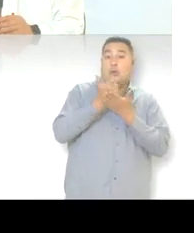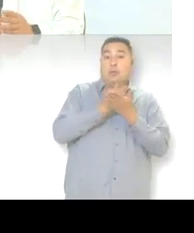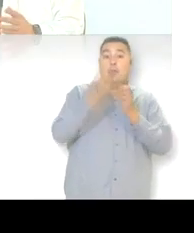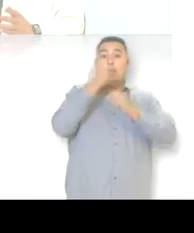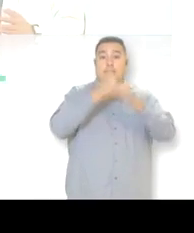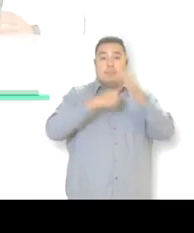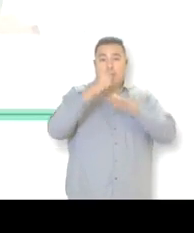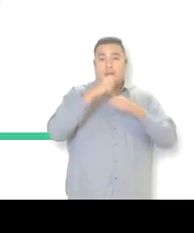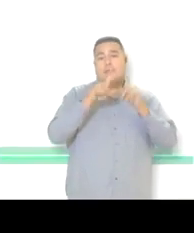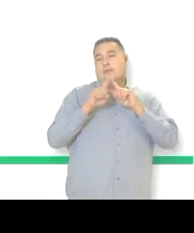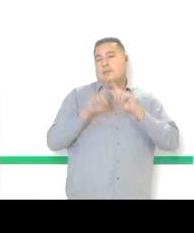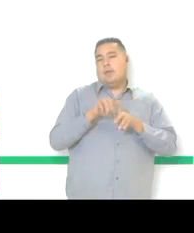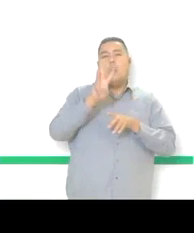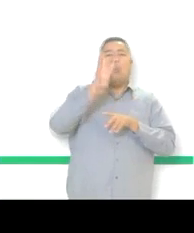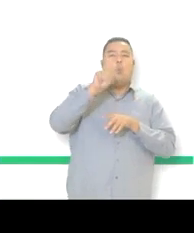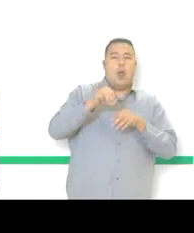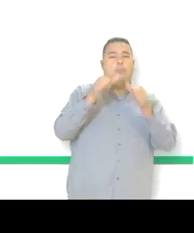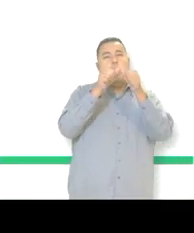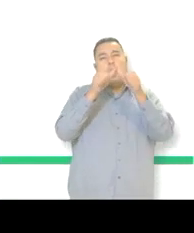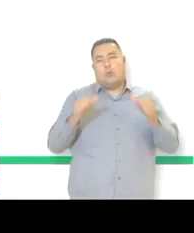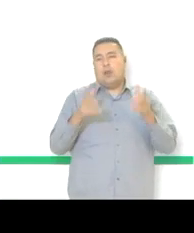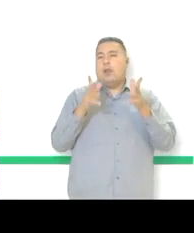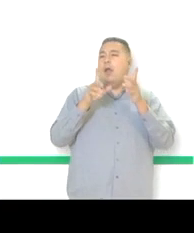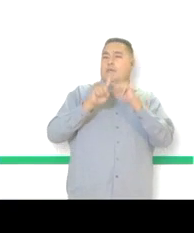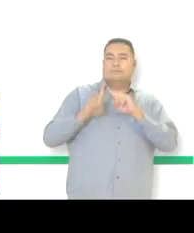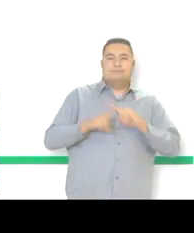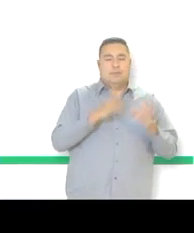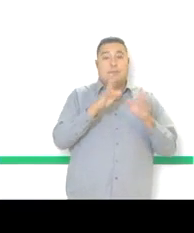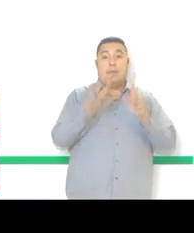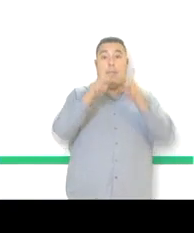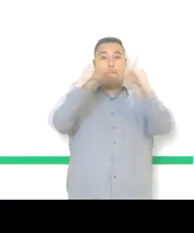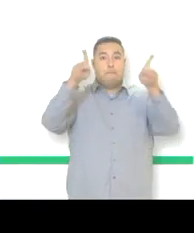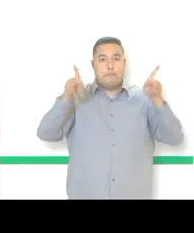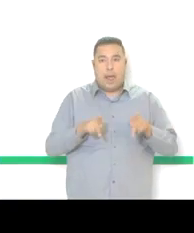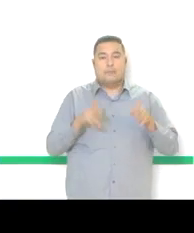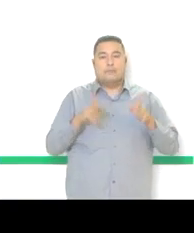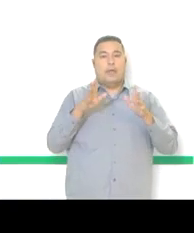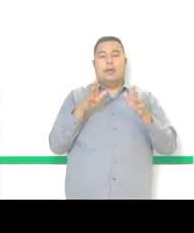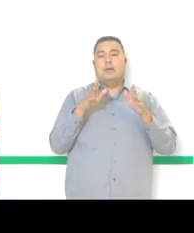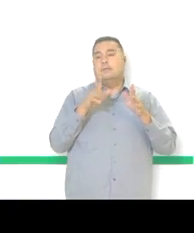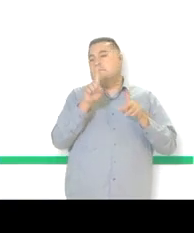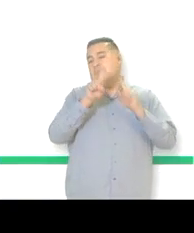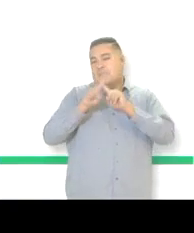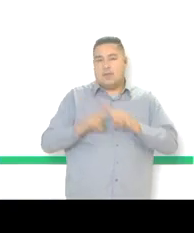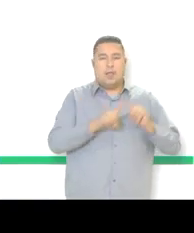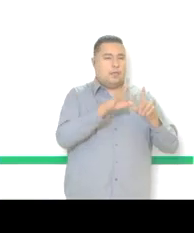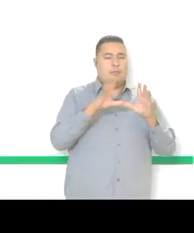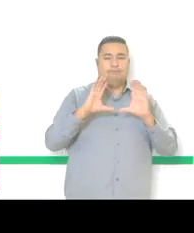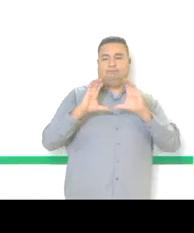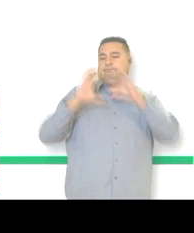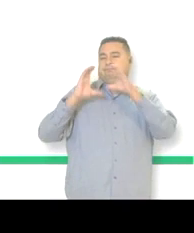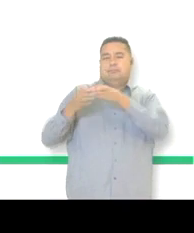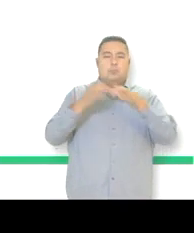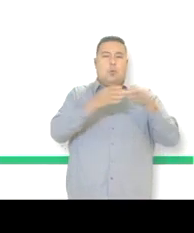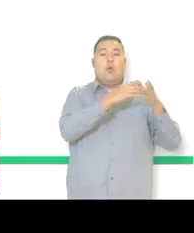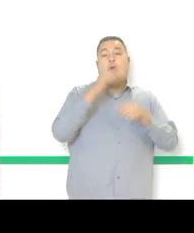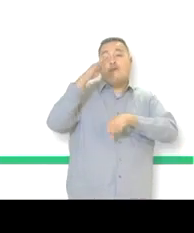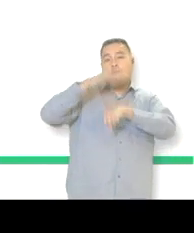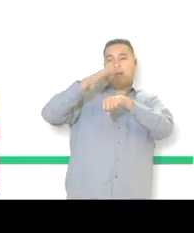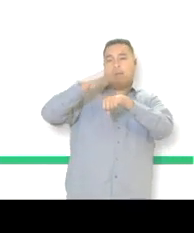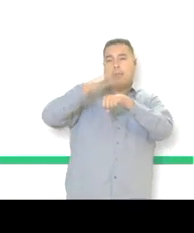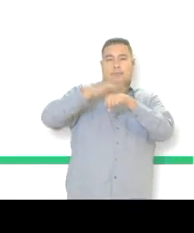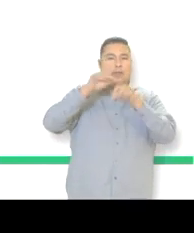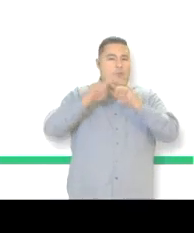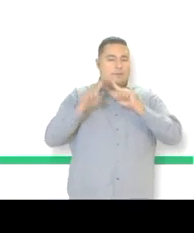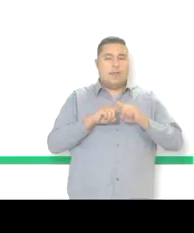tiendas departamentales de autoservicio, las plazas comerciales, las diferentes agrupaciones de farmacias